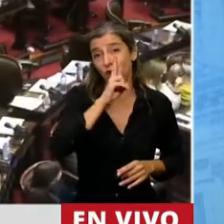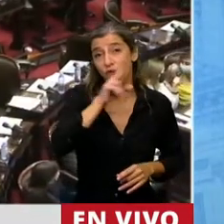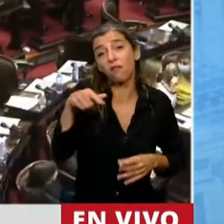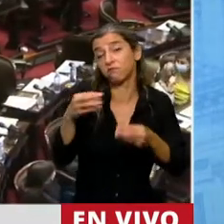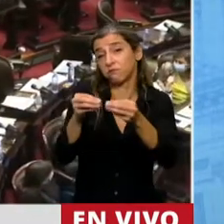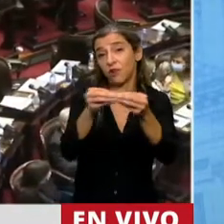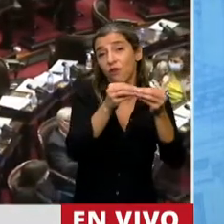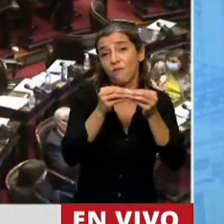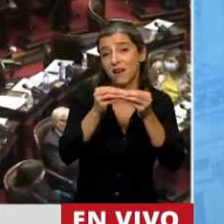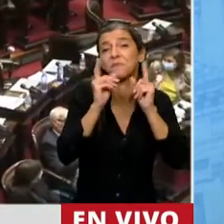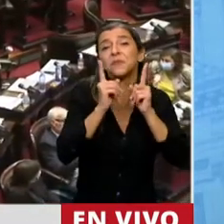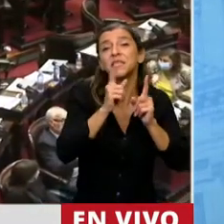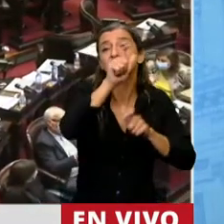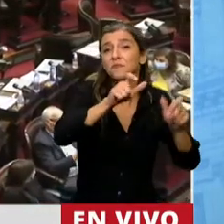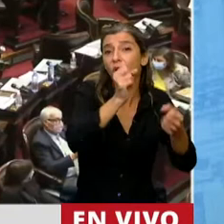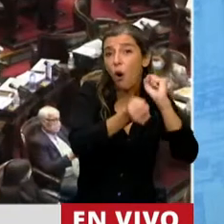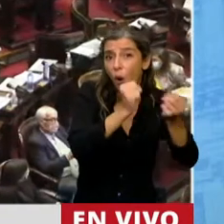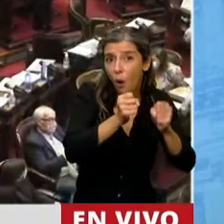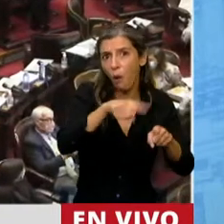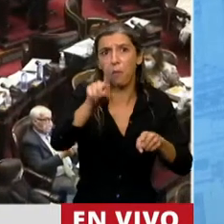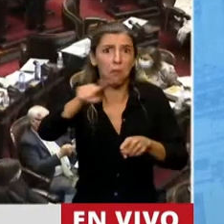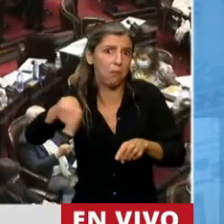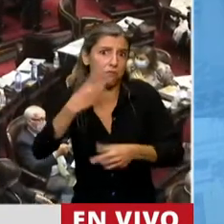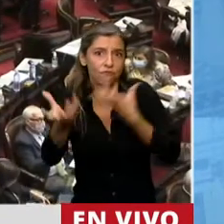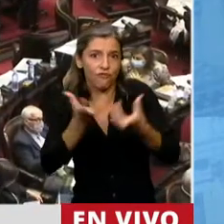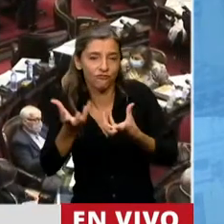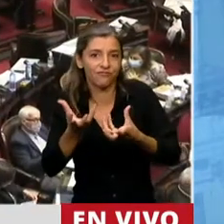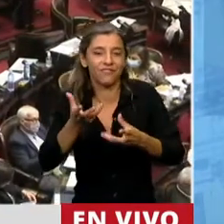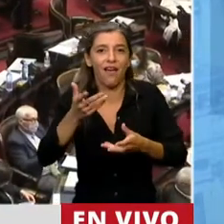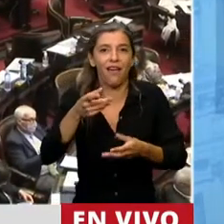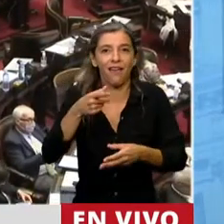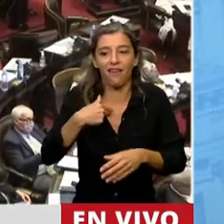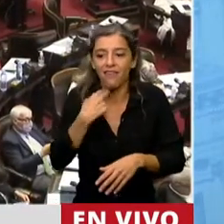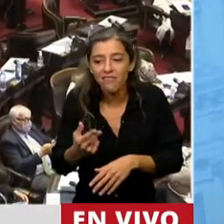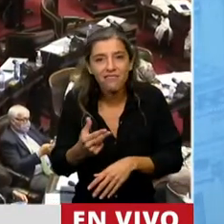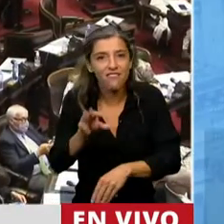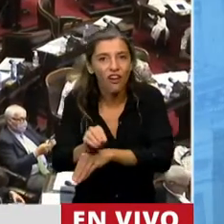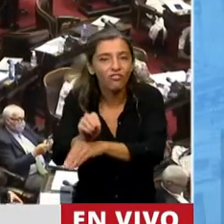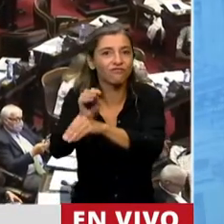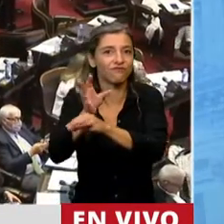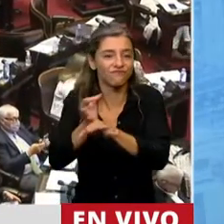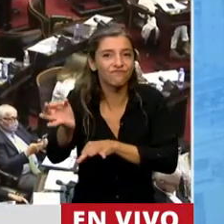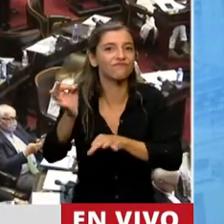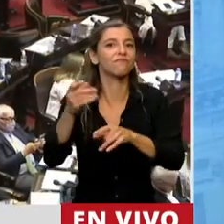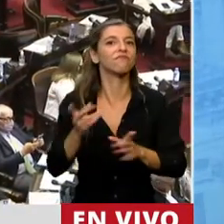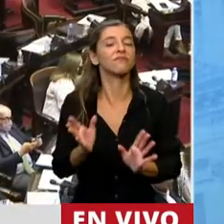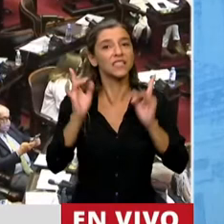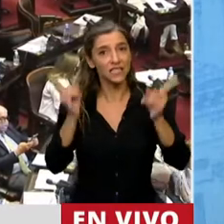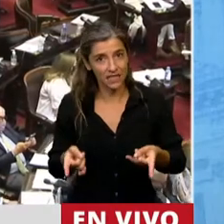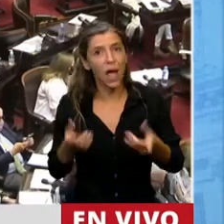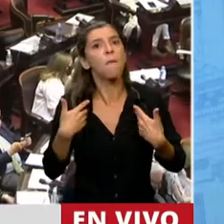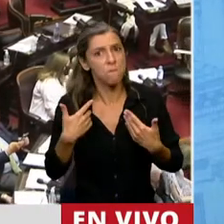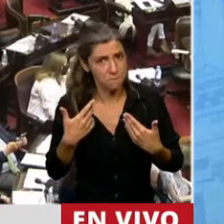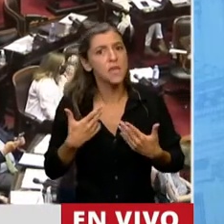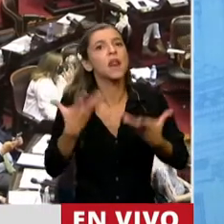que cocinaban, criaban a los hijos y realizaban con ellos el devaste de los troncos, pesadísimos, de